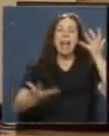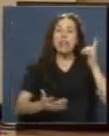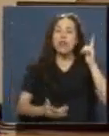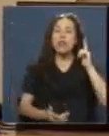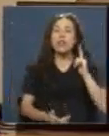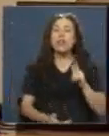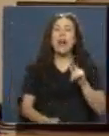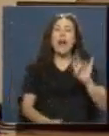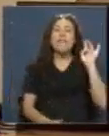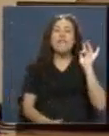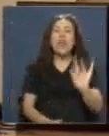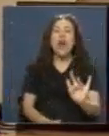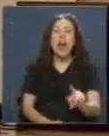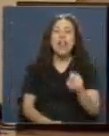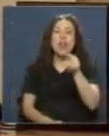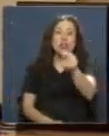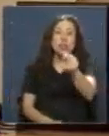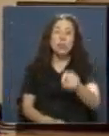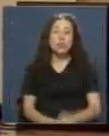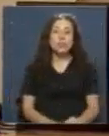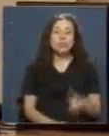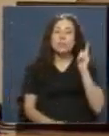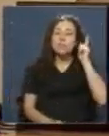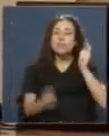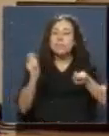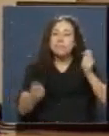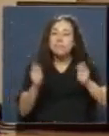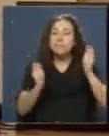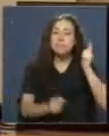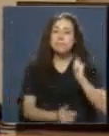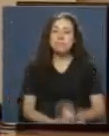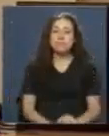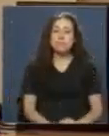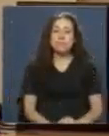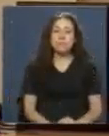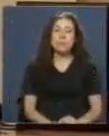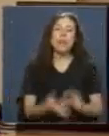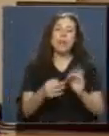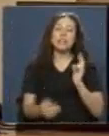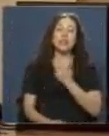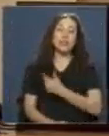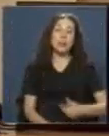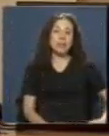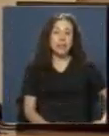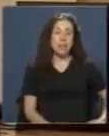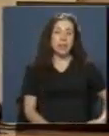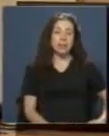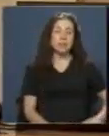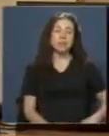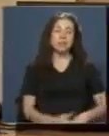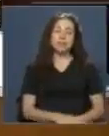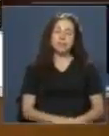¡La violador eres tú! ¡Tan, tan, tan, tan, tan! Gracias, señor presidente. Muy